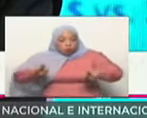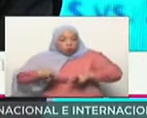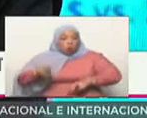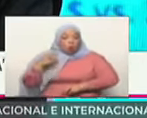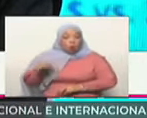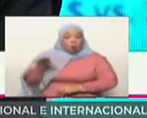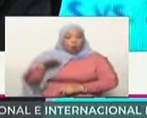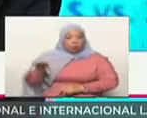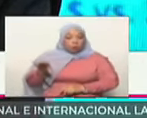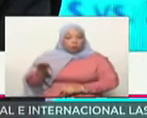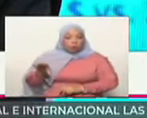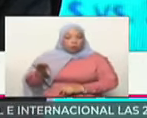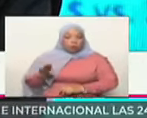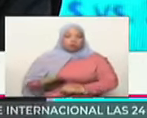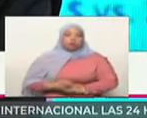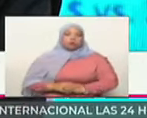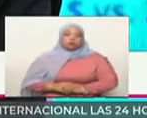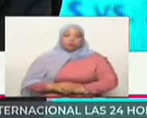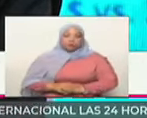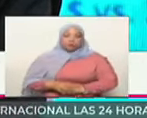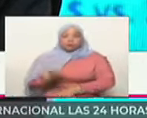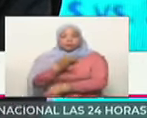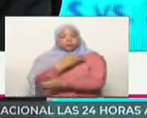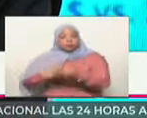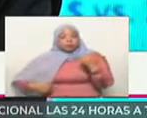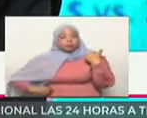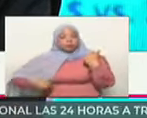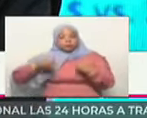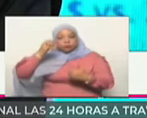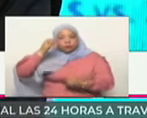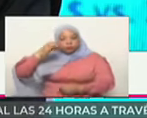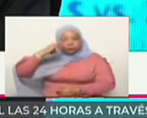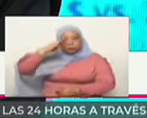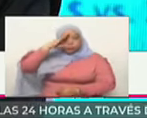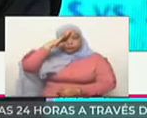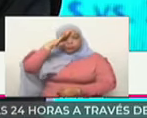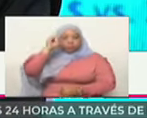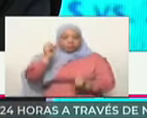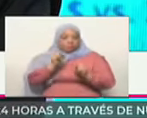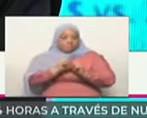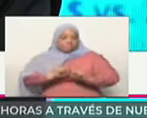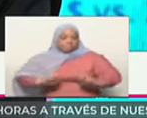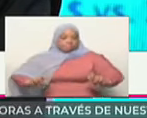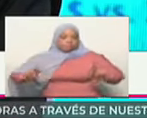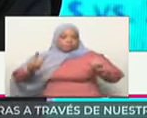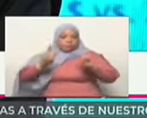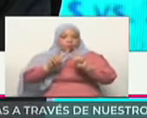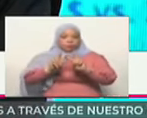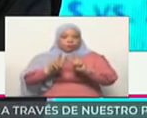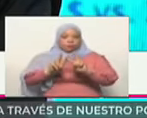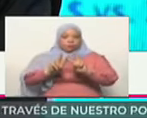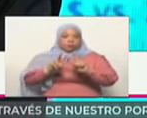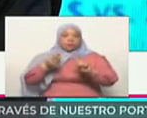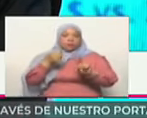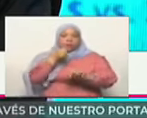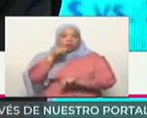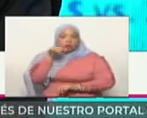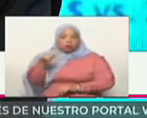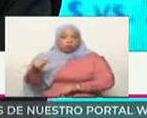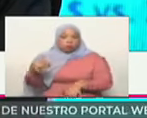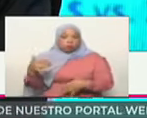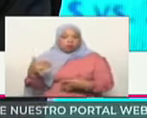Colombia. El presidente Petro, de manera muy valiente, ha estado haciendo esta denuncia